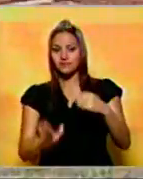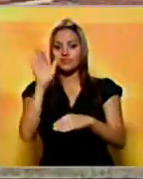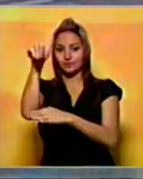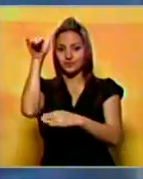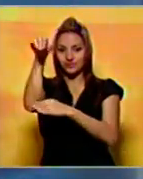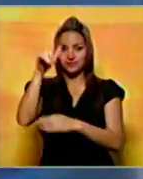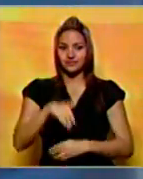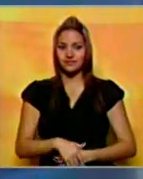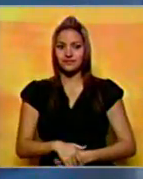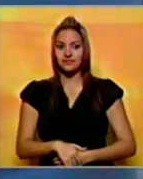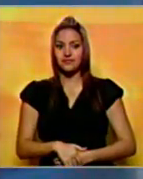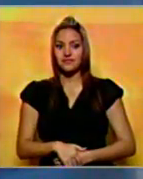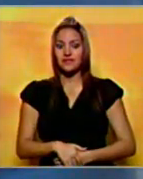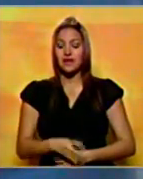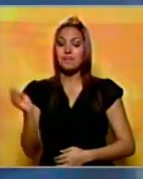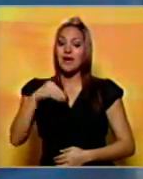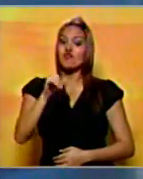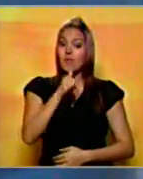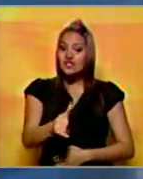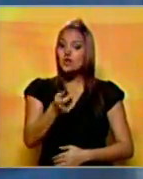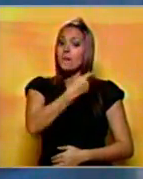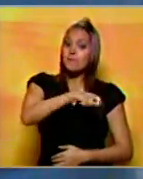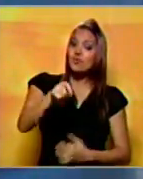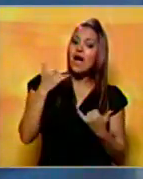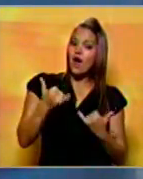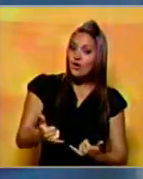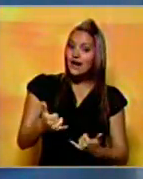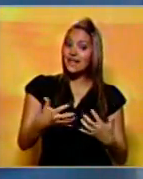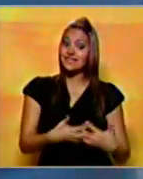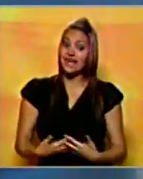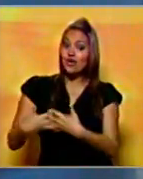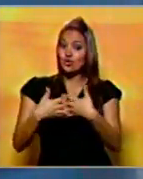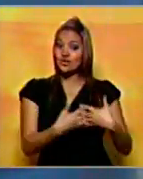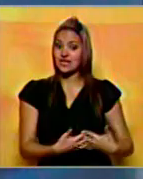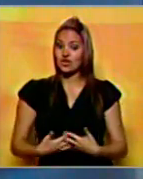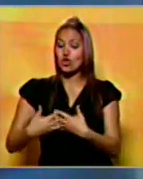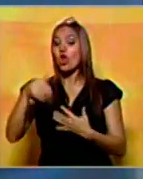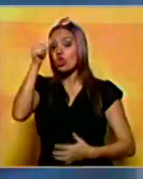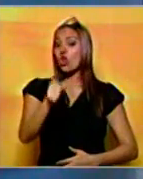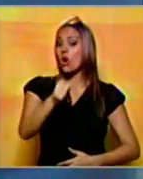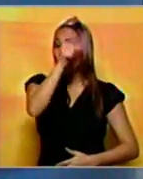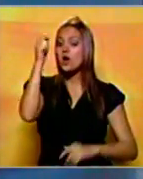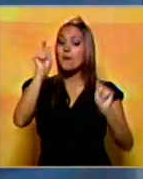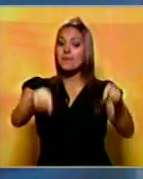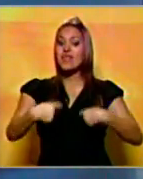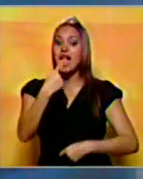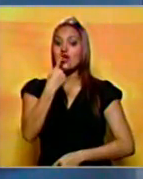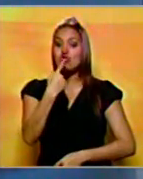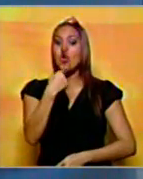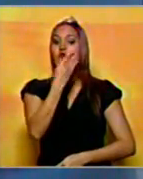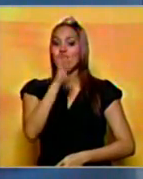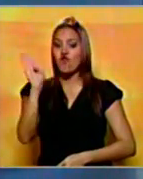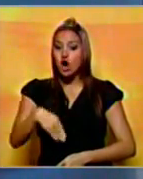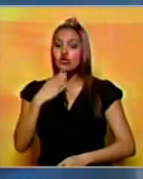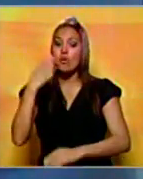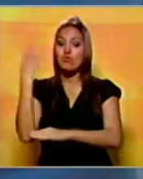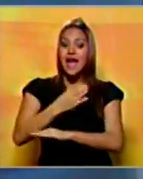Fuenmayor. Seguimos con más béisbol, pero ahora para hablarles de las grandes ligas, porque este domingo los Medias Rojas de Boston vencieron a los Tigres de